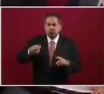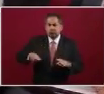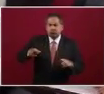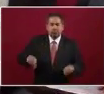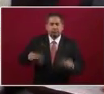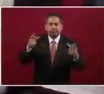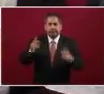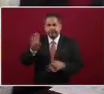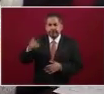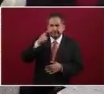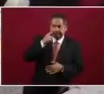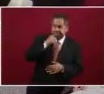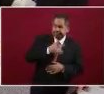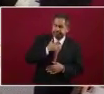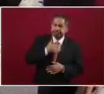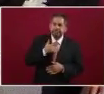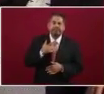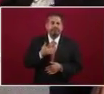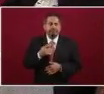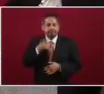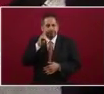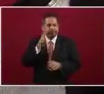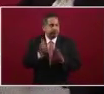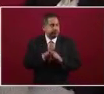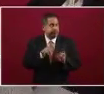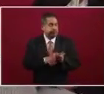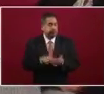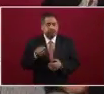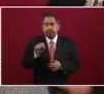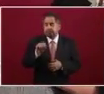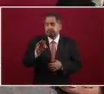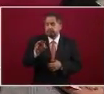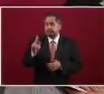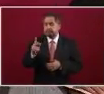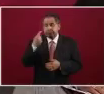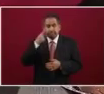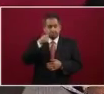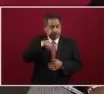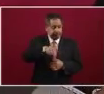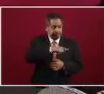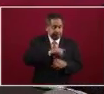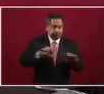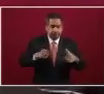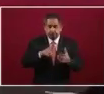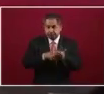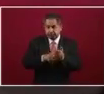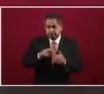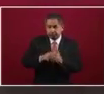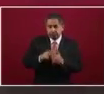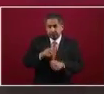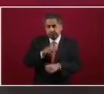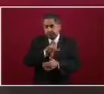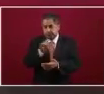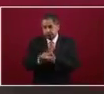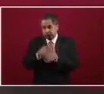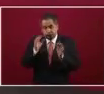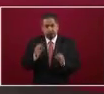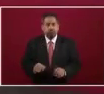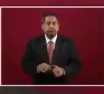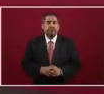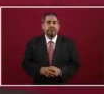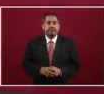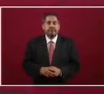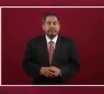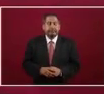estamos evaluando, pero siempre en compañía de la función pública para que todo esto sea acorde a la normatividad y a la ley.